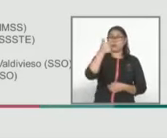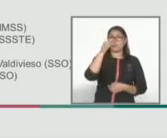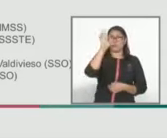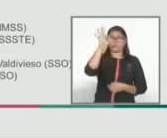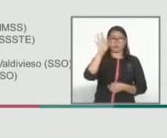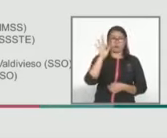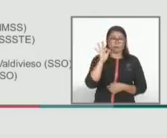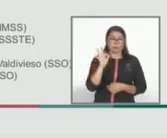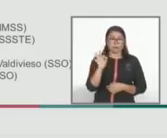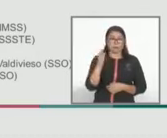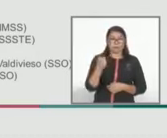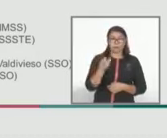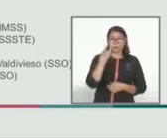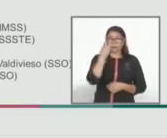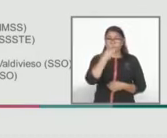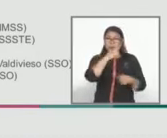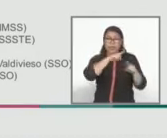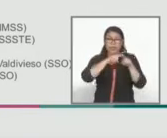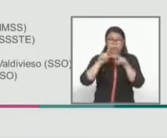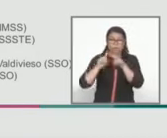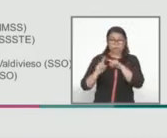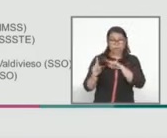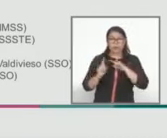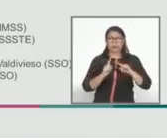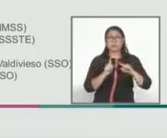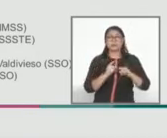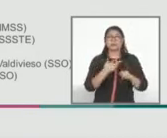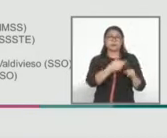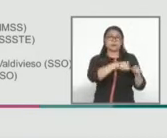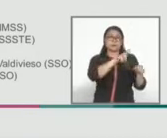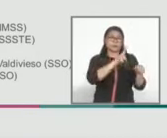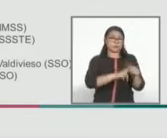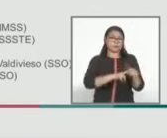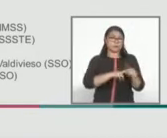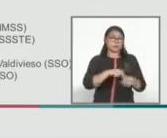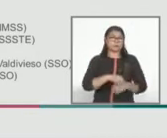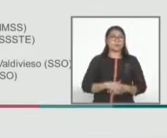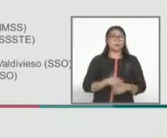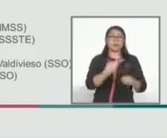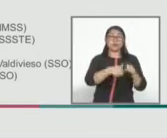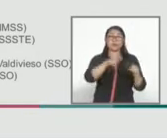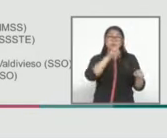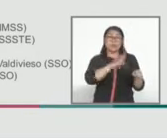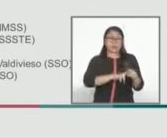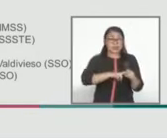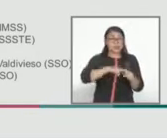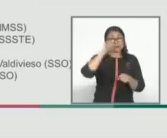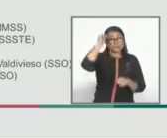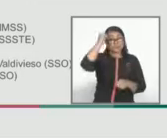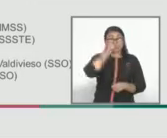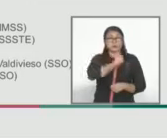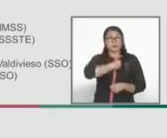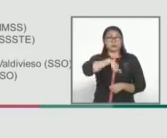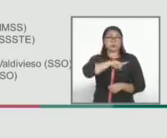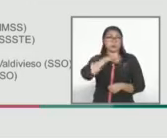31.6%. Este se distribuye por instituciones de la siguiente manera: Hospitales de los Servicios de Salud de